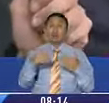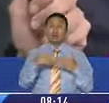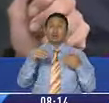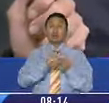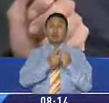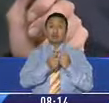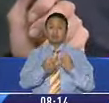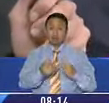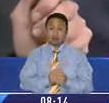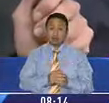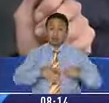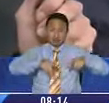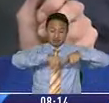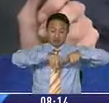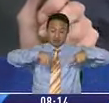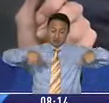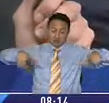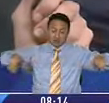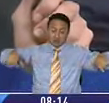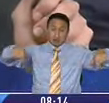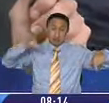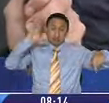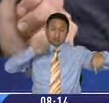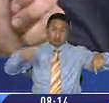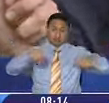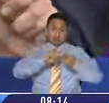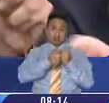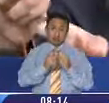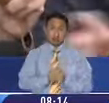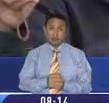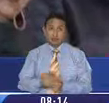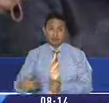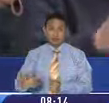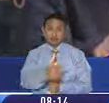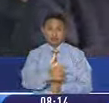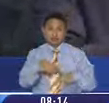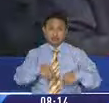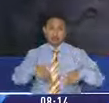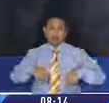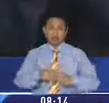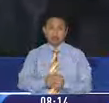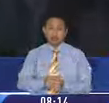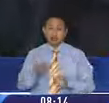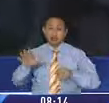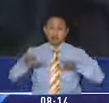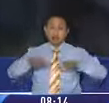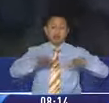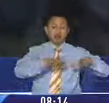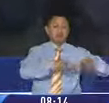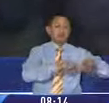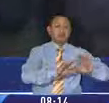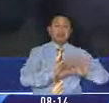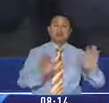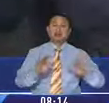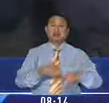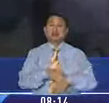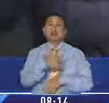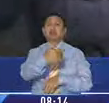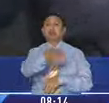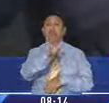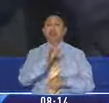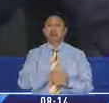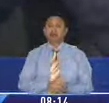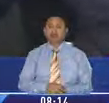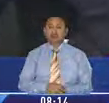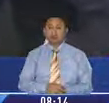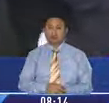de 4 metros de asfalto, como usted ve. Esa parte que está ahí, solo como bacharon toda la calle, dejaron poniendo sin ninguna técnica,